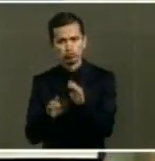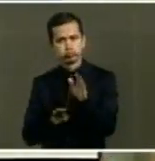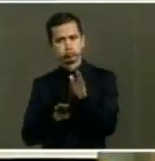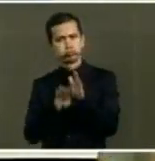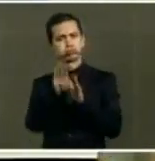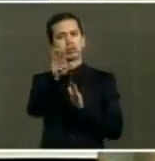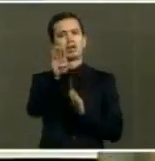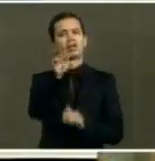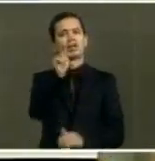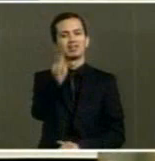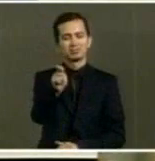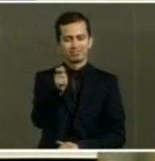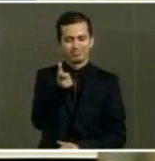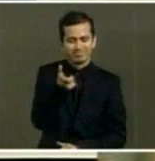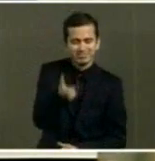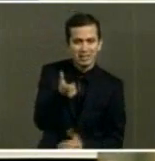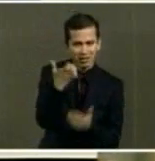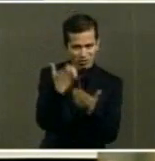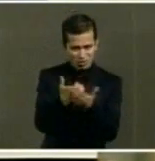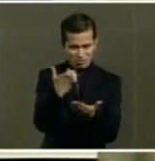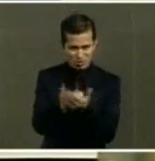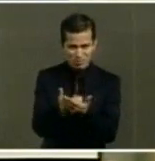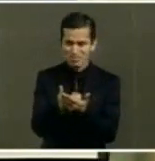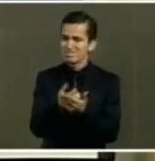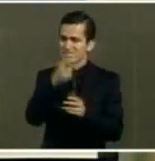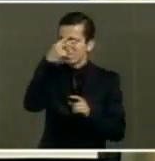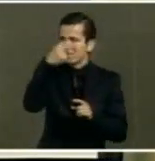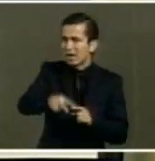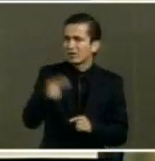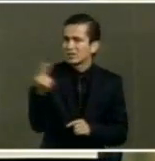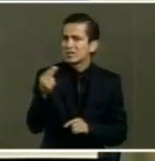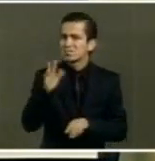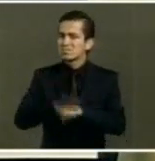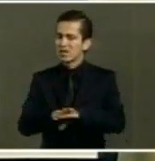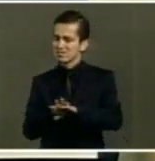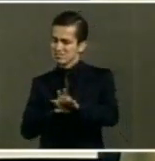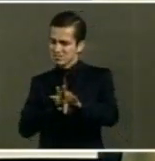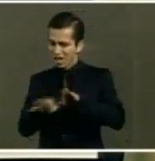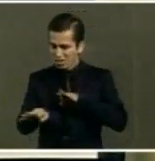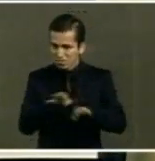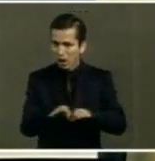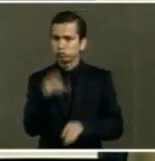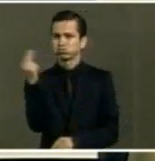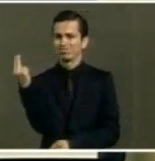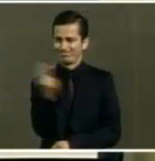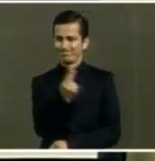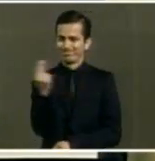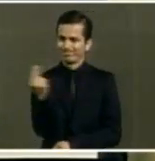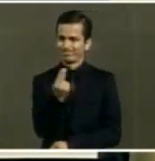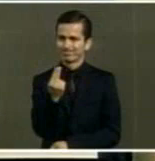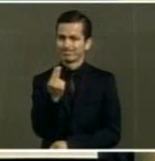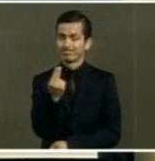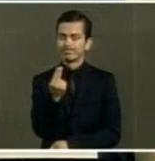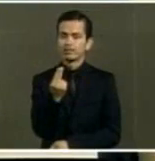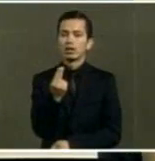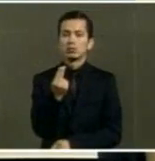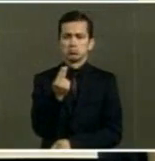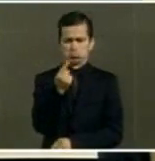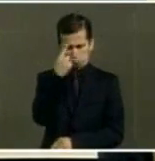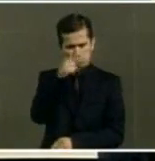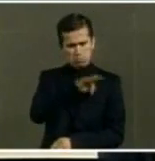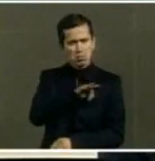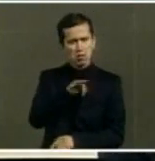economía competitiva que genere los empleos que tanto necesitamos. Y para lograrlo, era fundamental remover